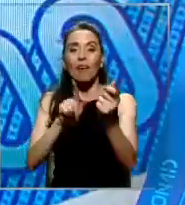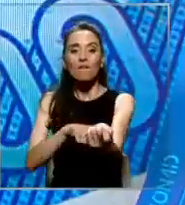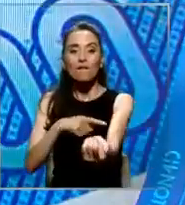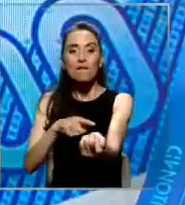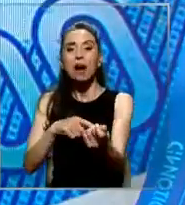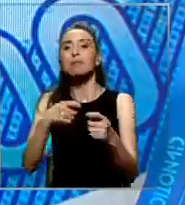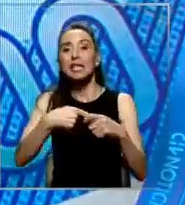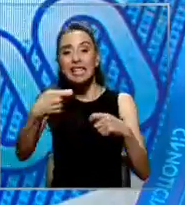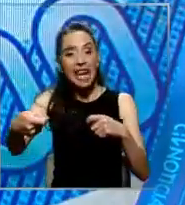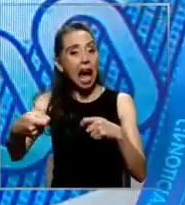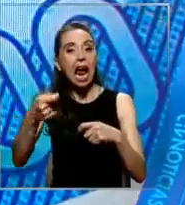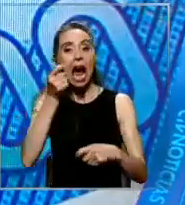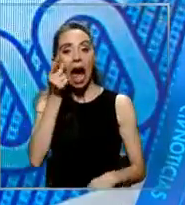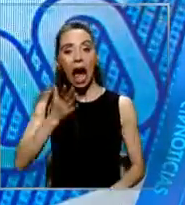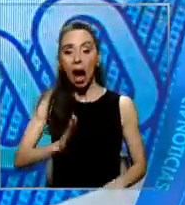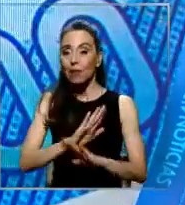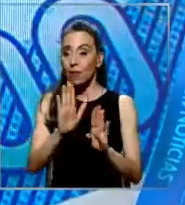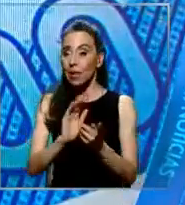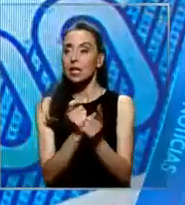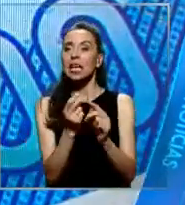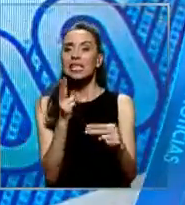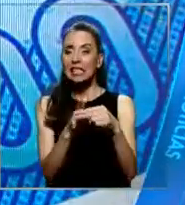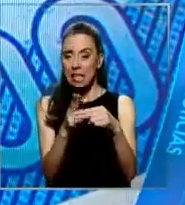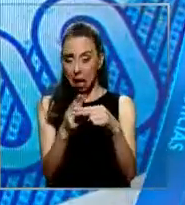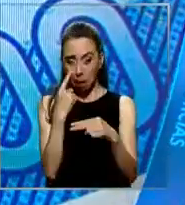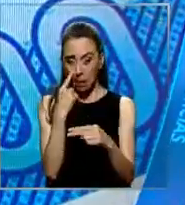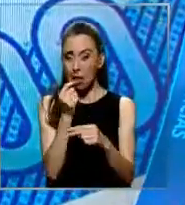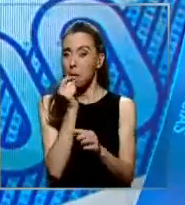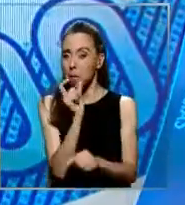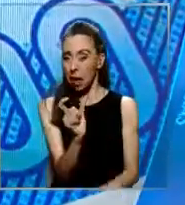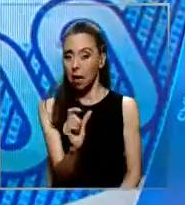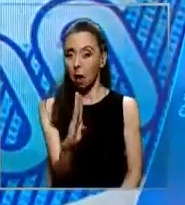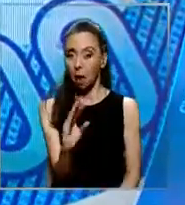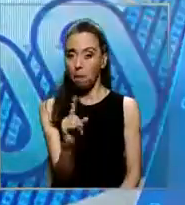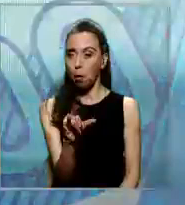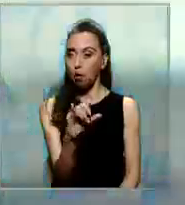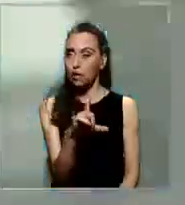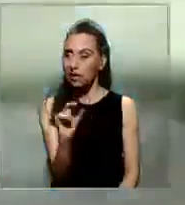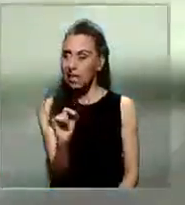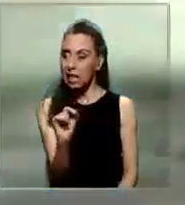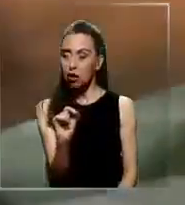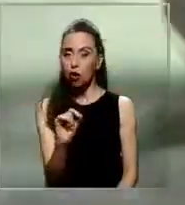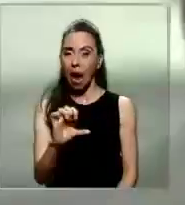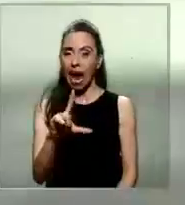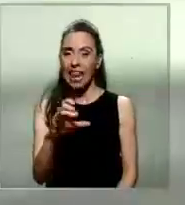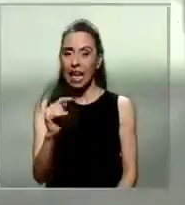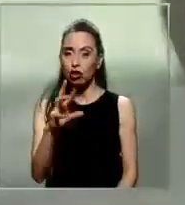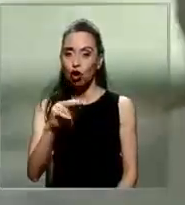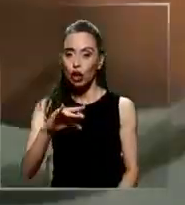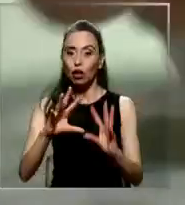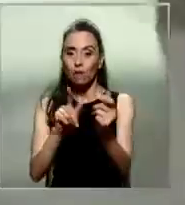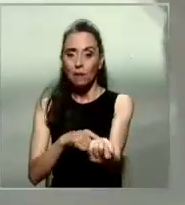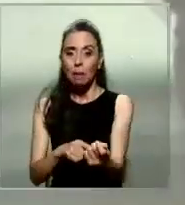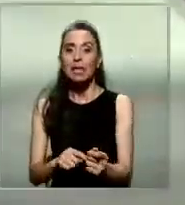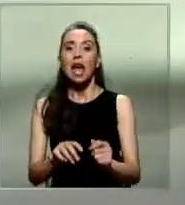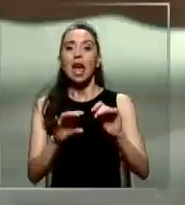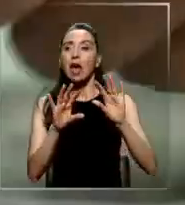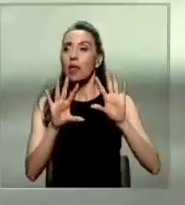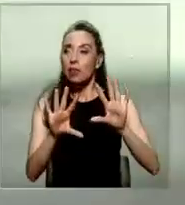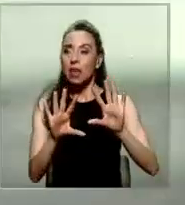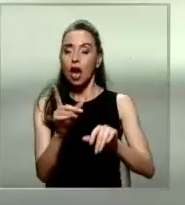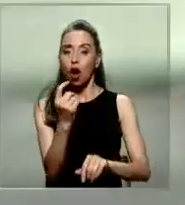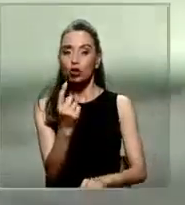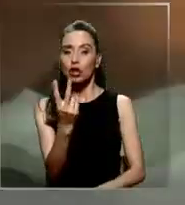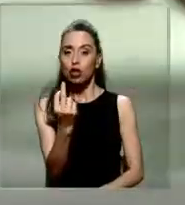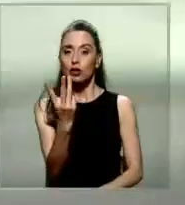familiar electrónico? ¿Quiénes serán los beneficiarios? Se lo contamos en la siguiente nota. 10, 11, 12 y